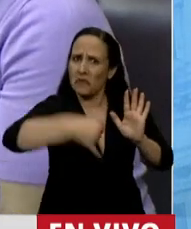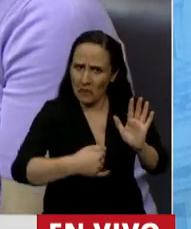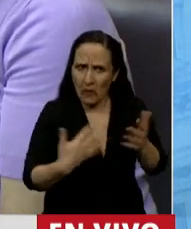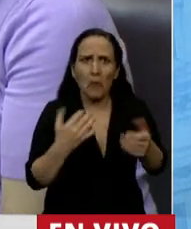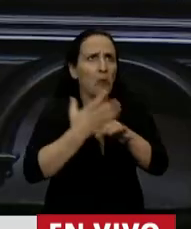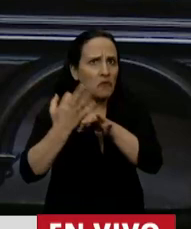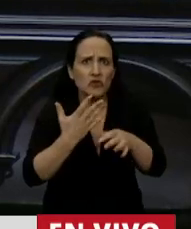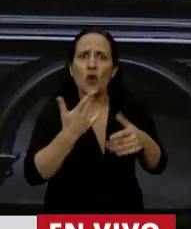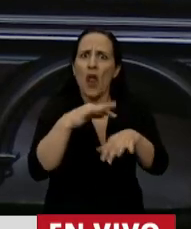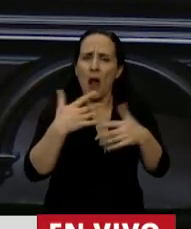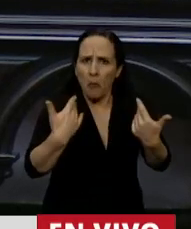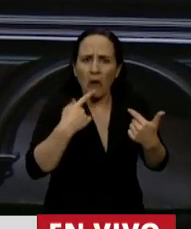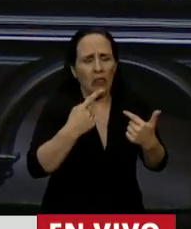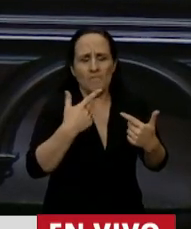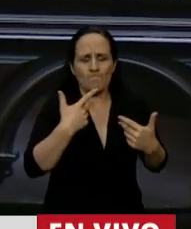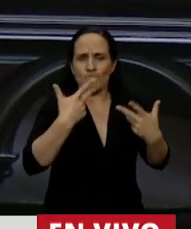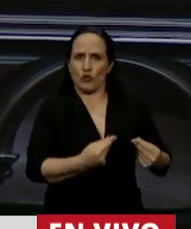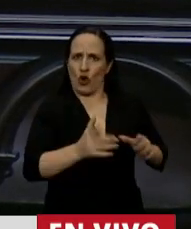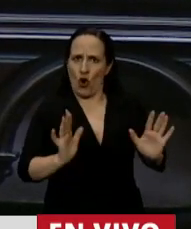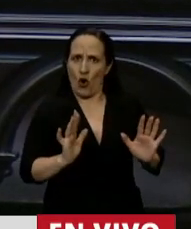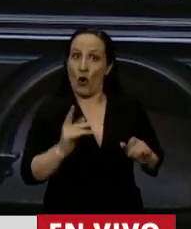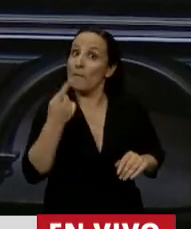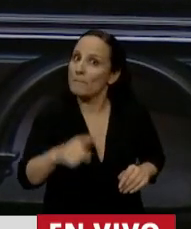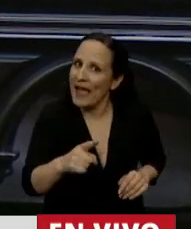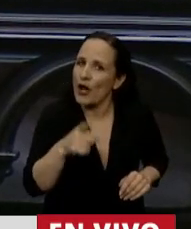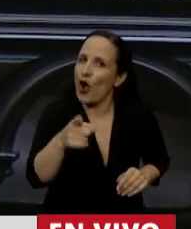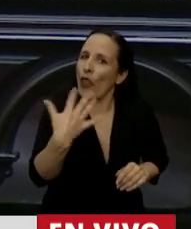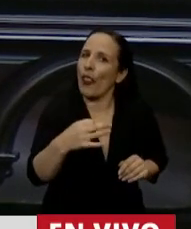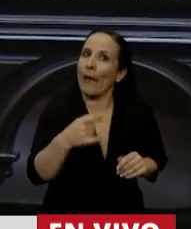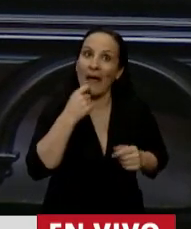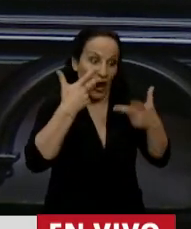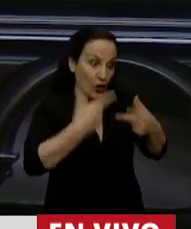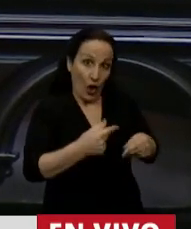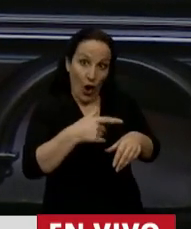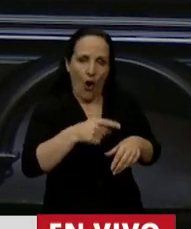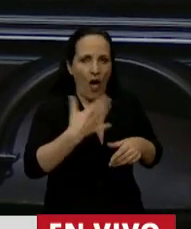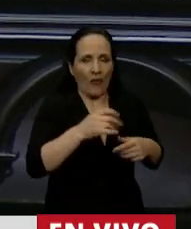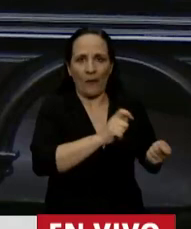oponerse justamente a este tema, pero van a tener que garantizar la derivación